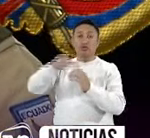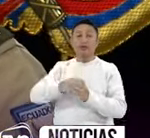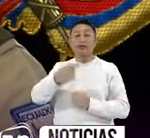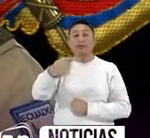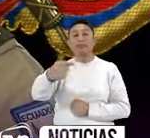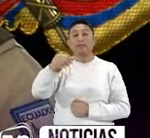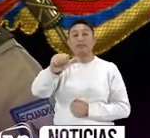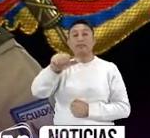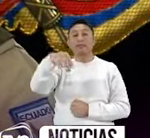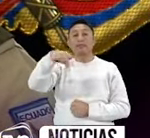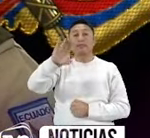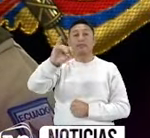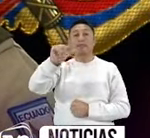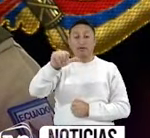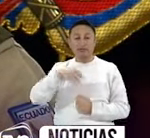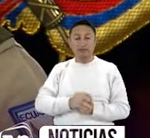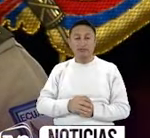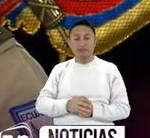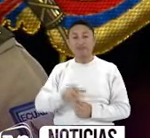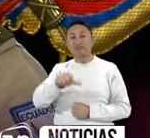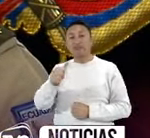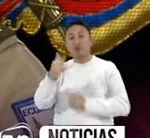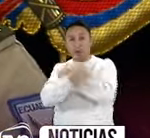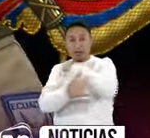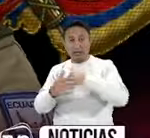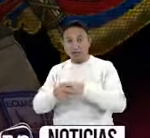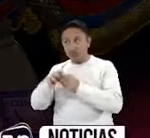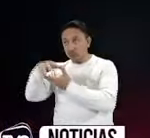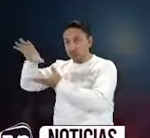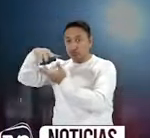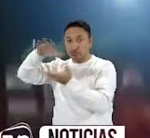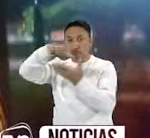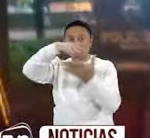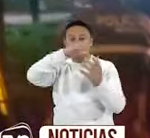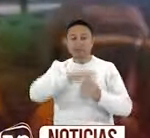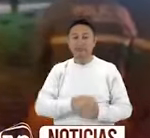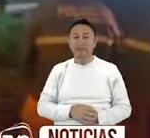introducida a varios países de Europa.